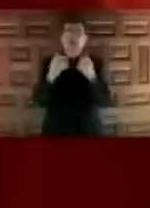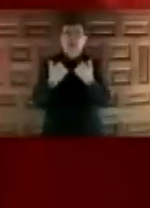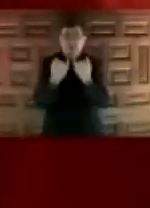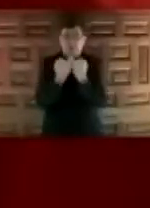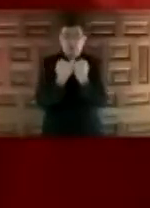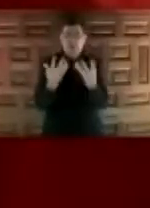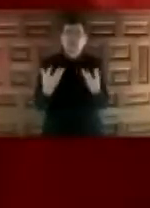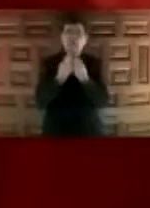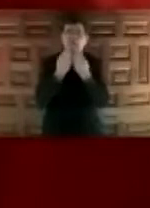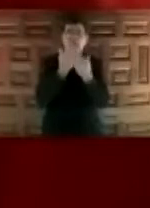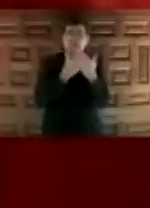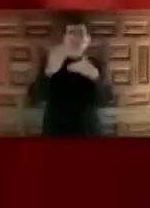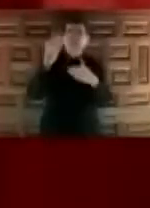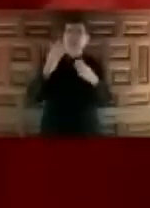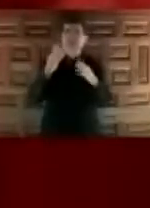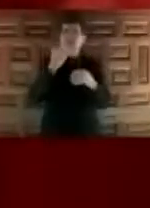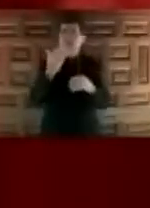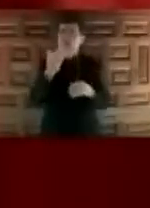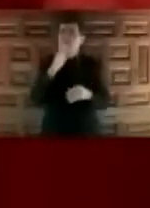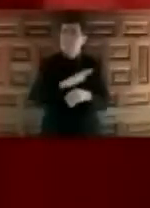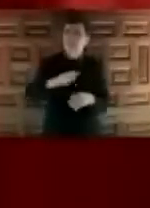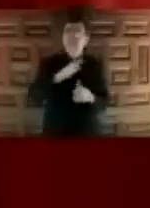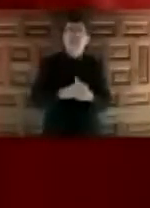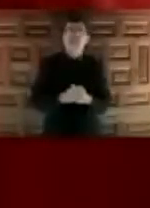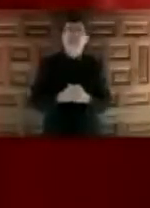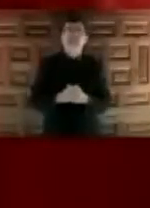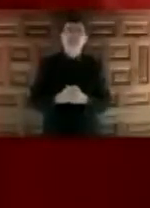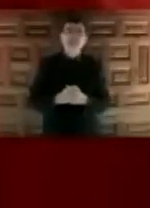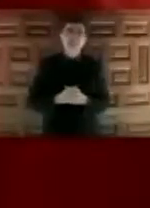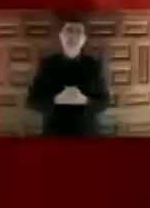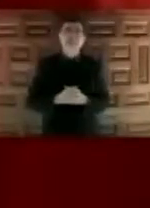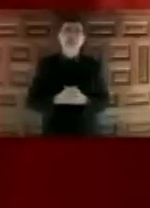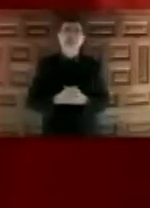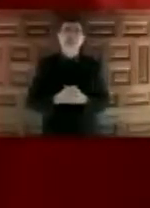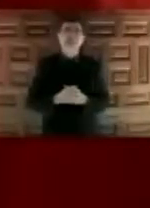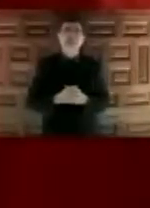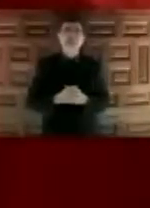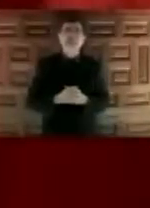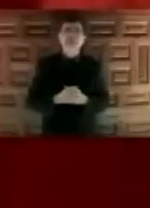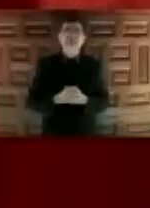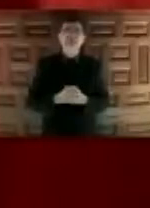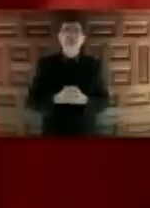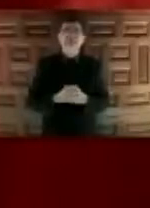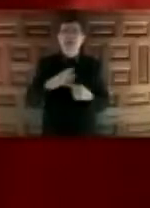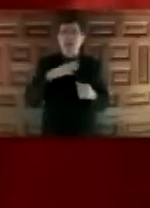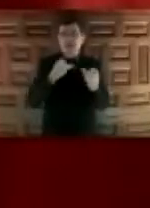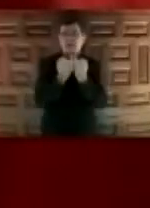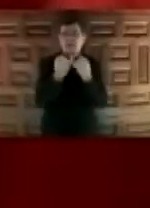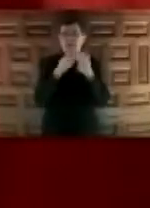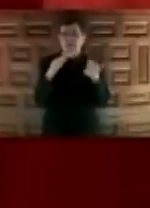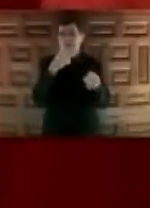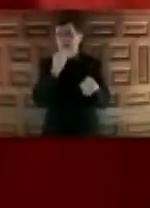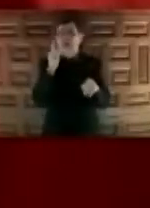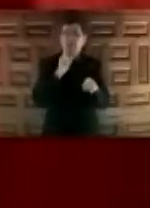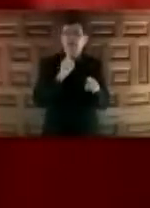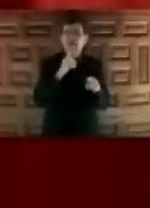crecimiento económico, al bienestar, a la cohesión social, a la sustentabilidad, a la integración cultural, a la equidad de género,